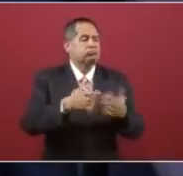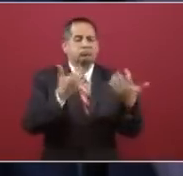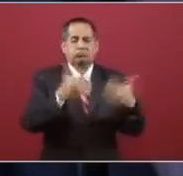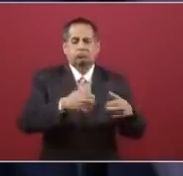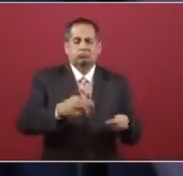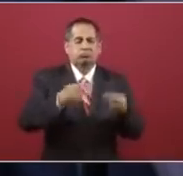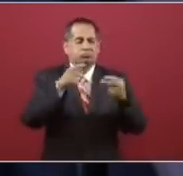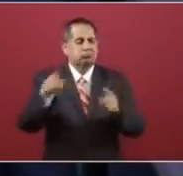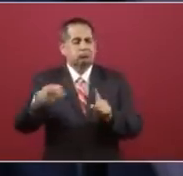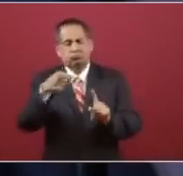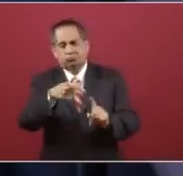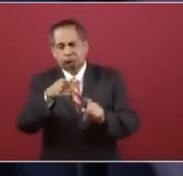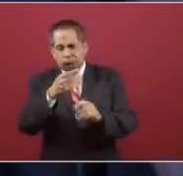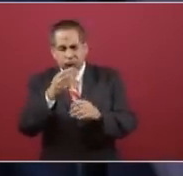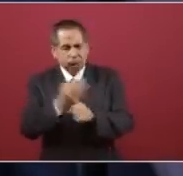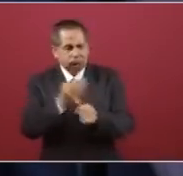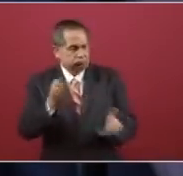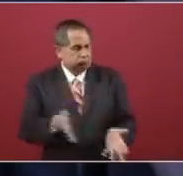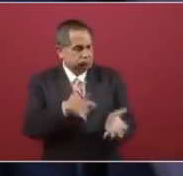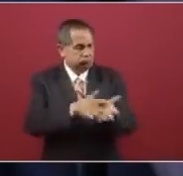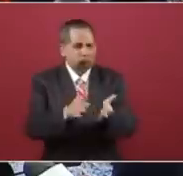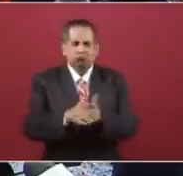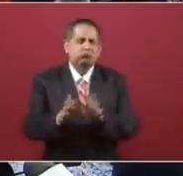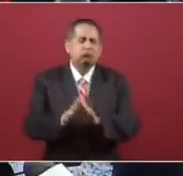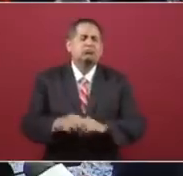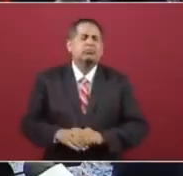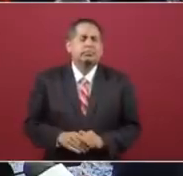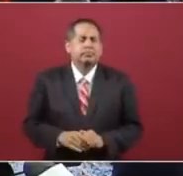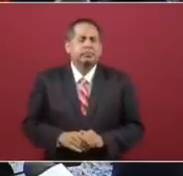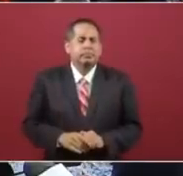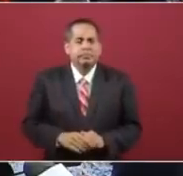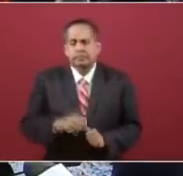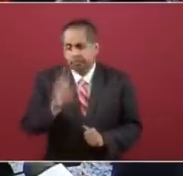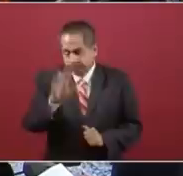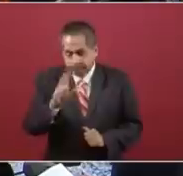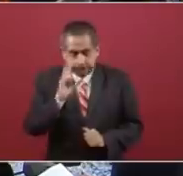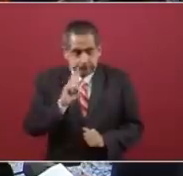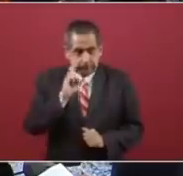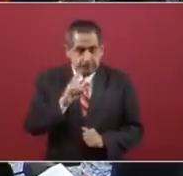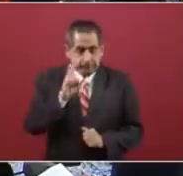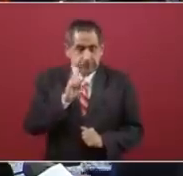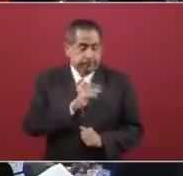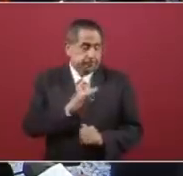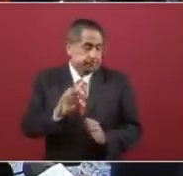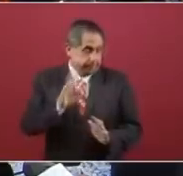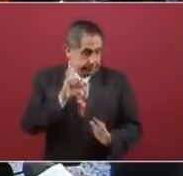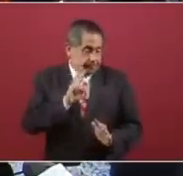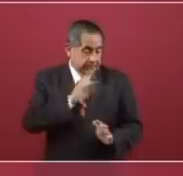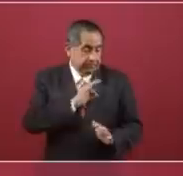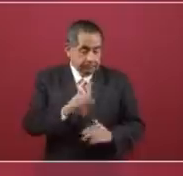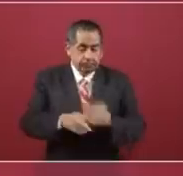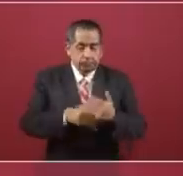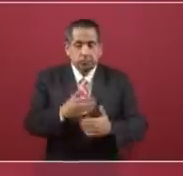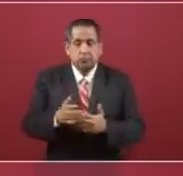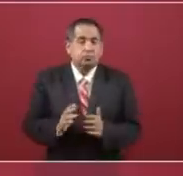eh que ustedes están alentando ahora. Sí, en la medida que se pueda